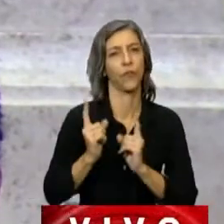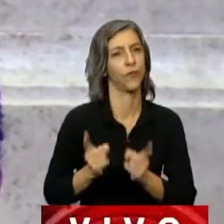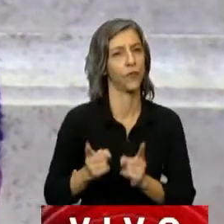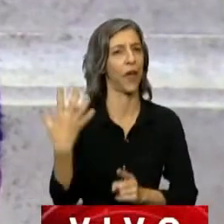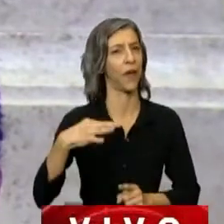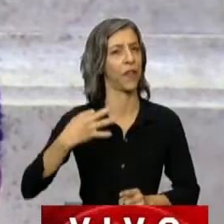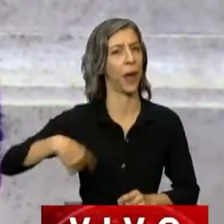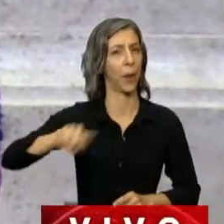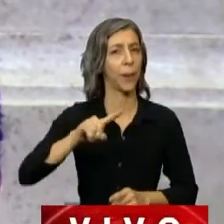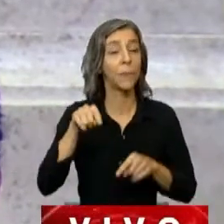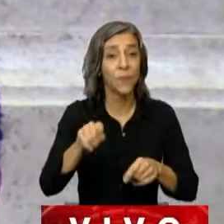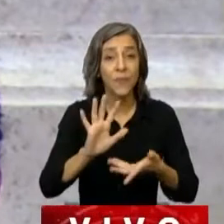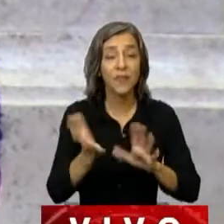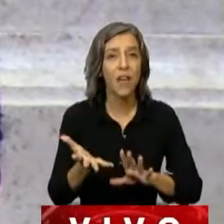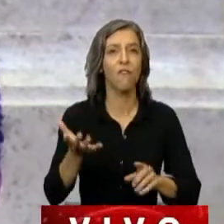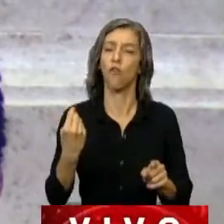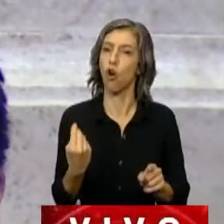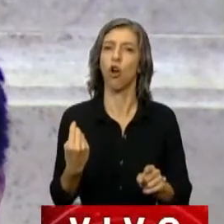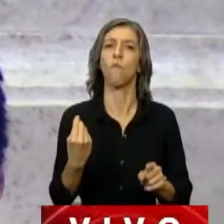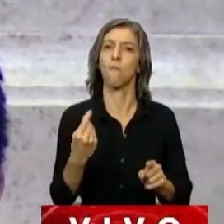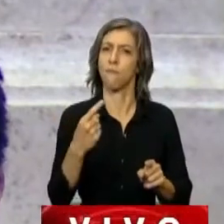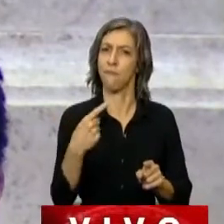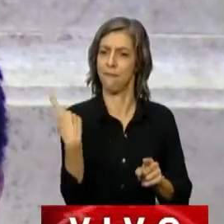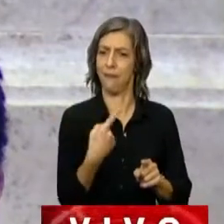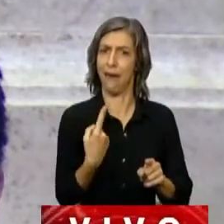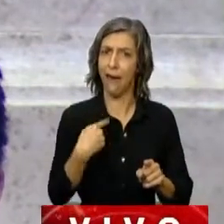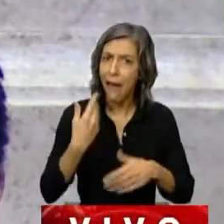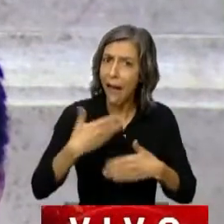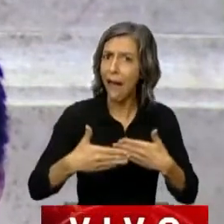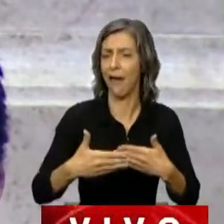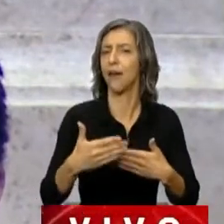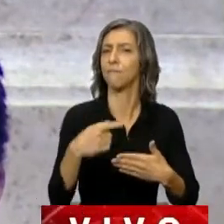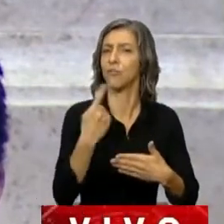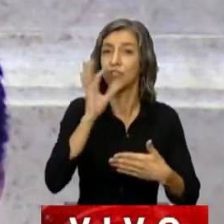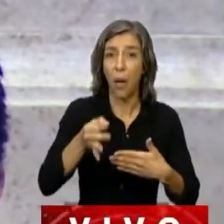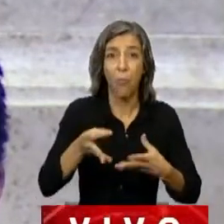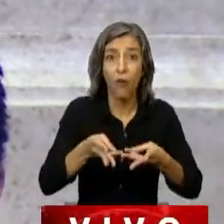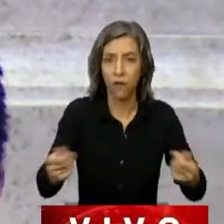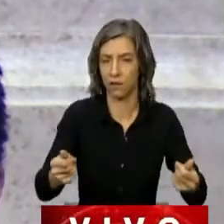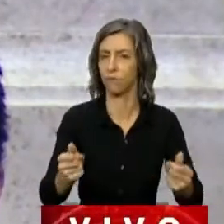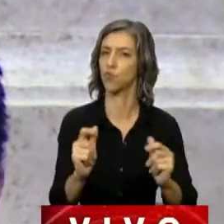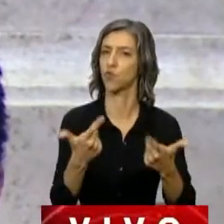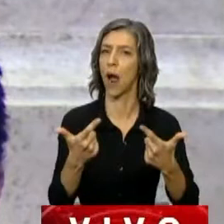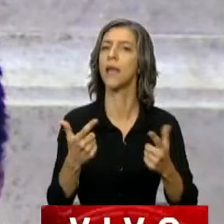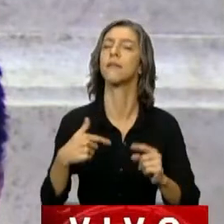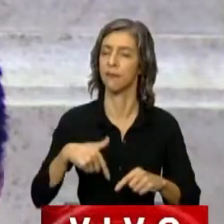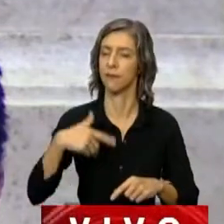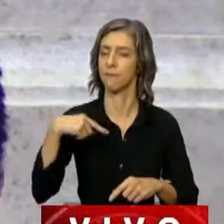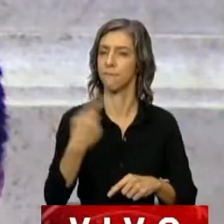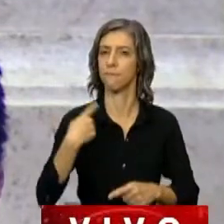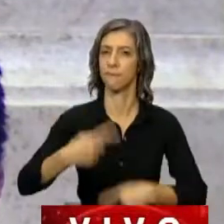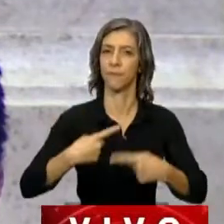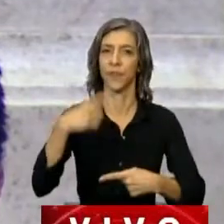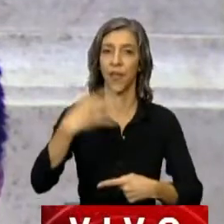medios instrumentales y estos fines no ha terminado. Cuando vino el vendaval neoliberal de la década